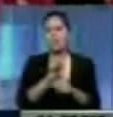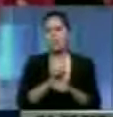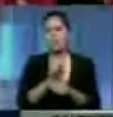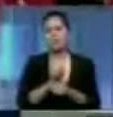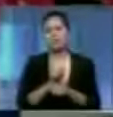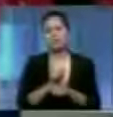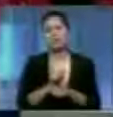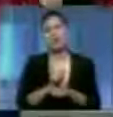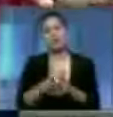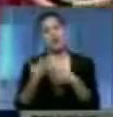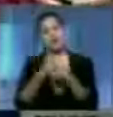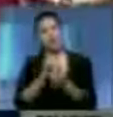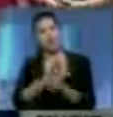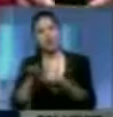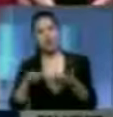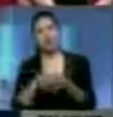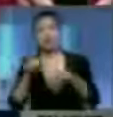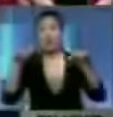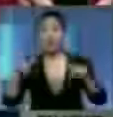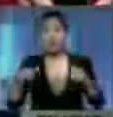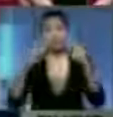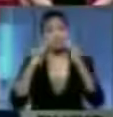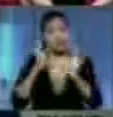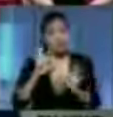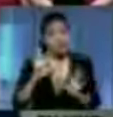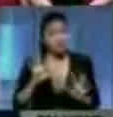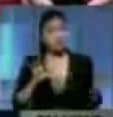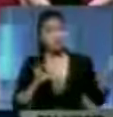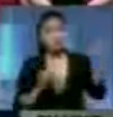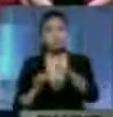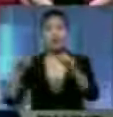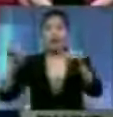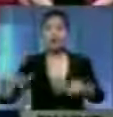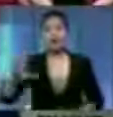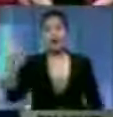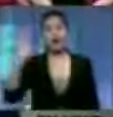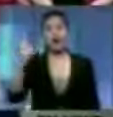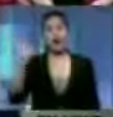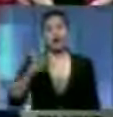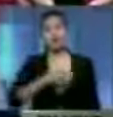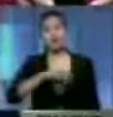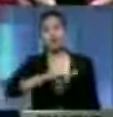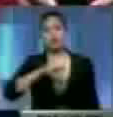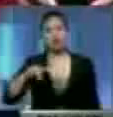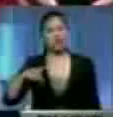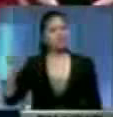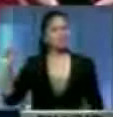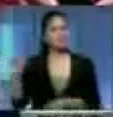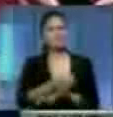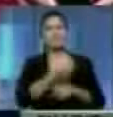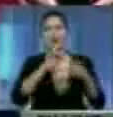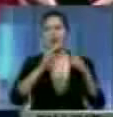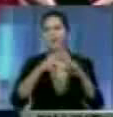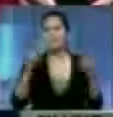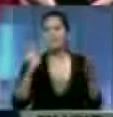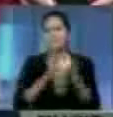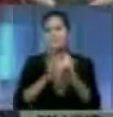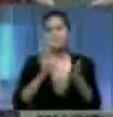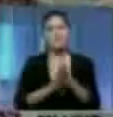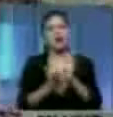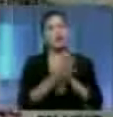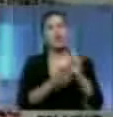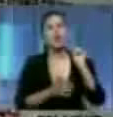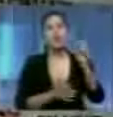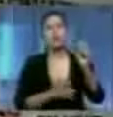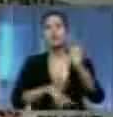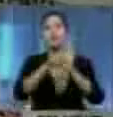la violencia física que hoy pretendieron traer a Caracas y que nosotros derrotamos en paz con la Constitución